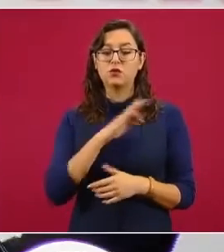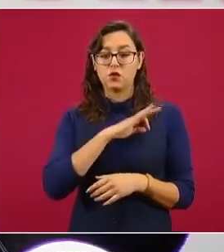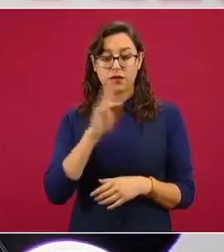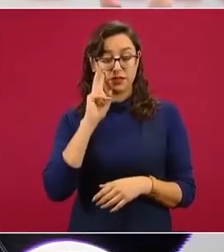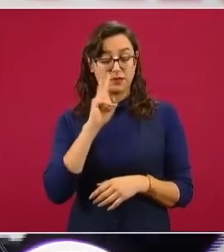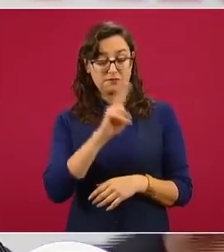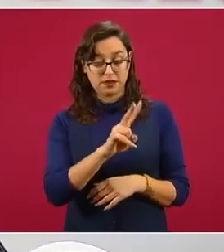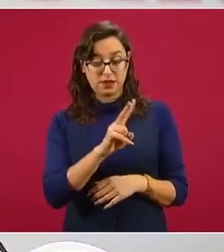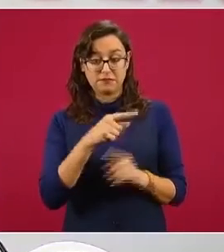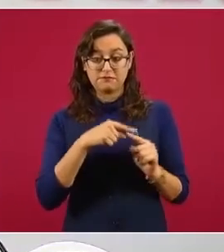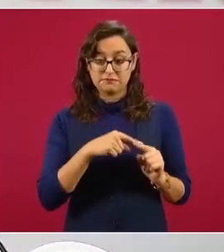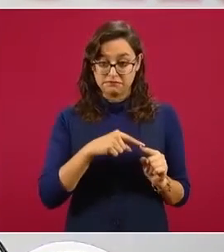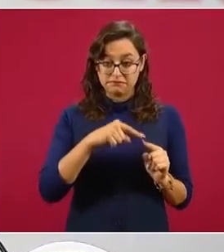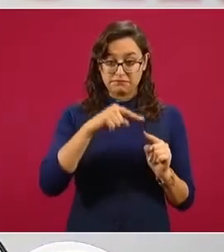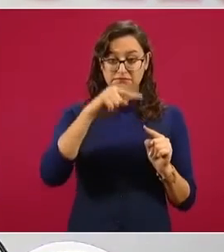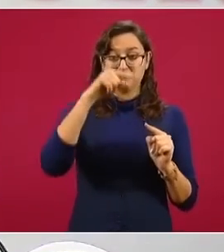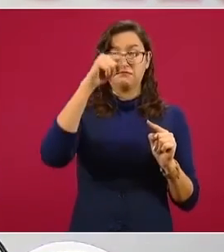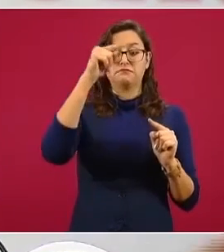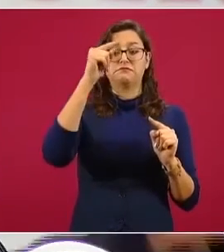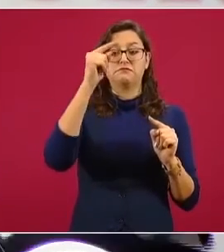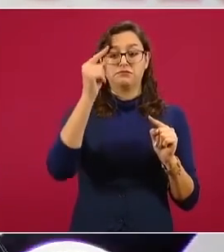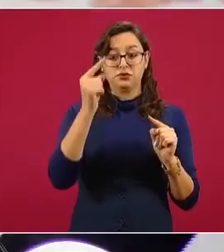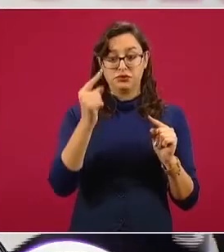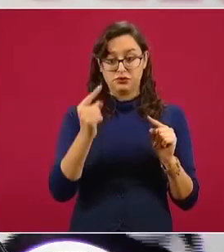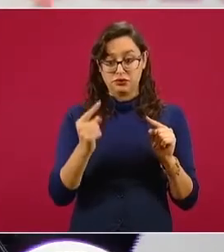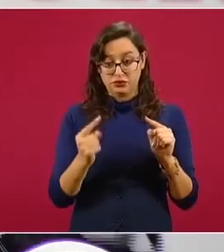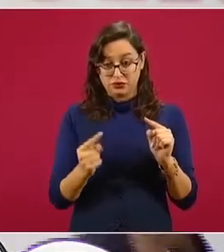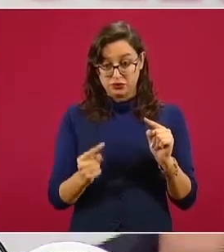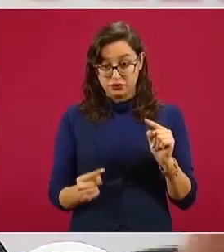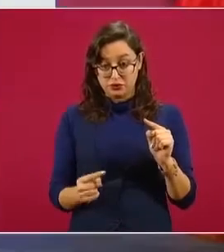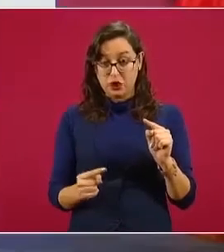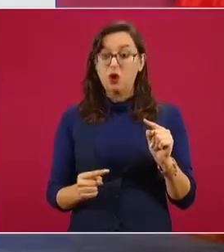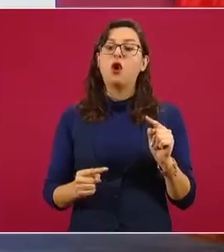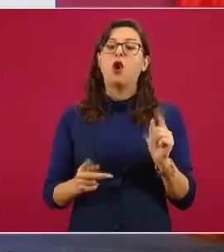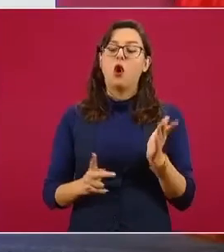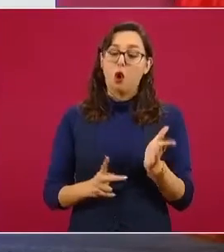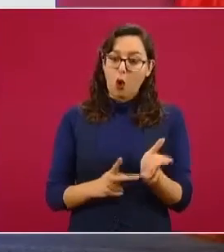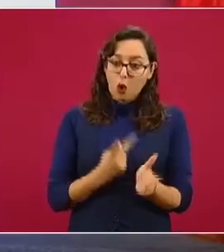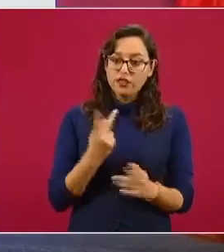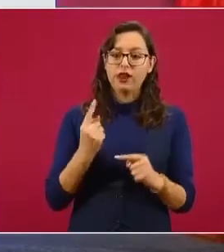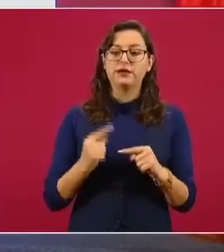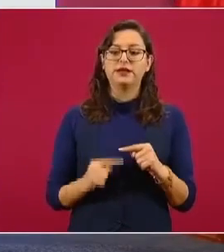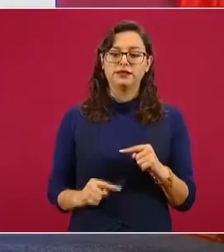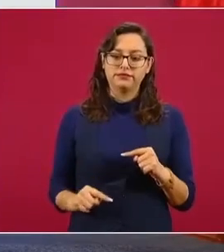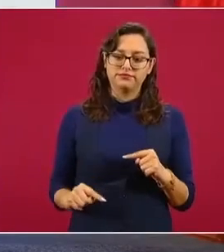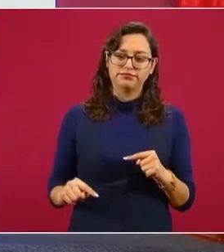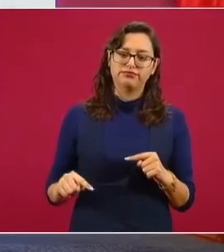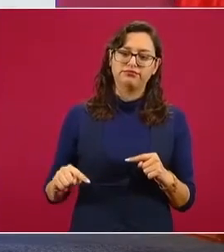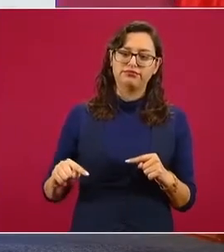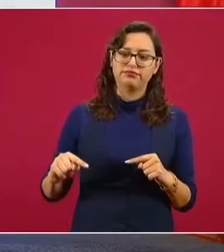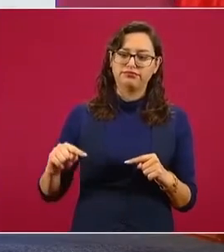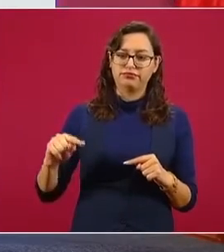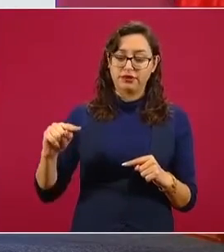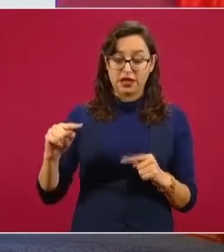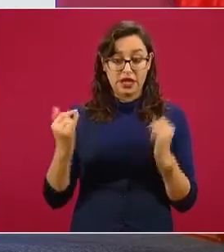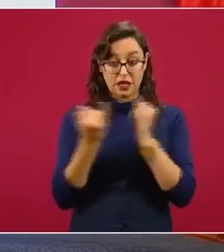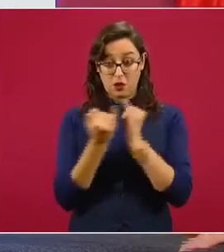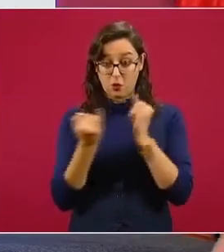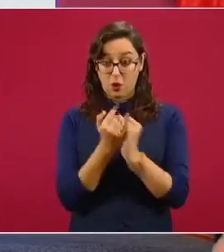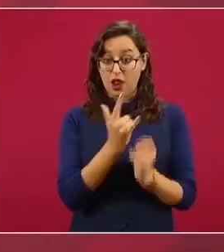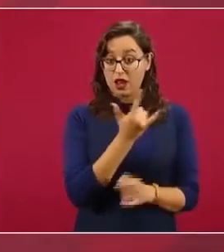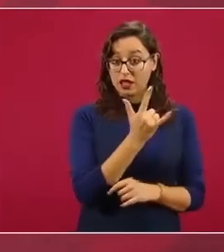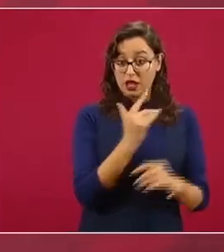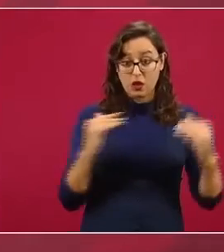gráfica, empezó a aumentar, no ha aumentado a la intensidad que tuvimos al final de julio, como